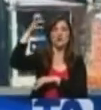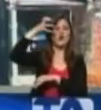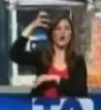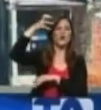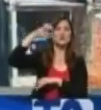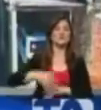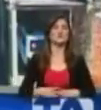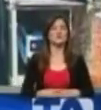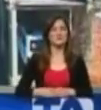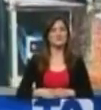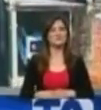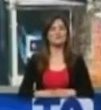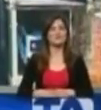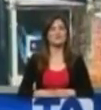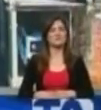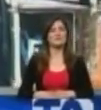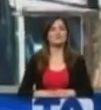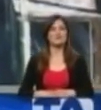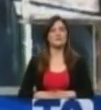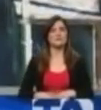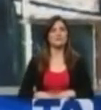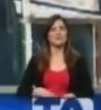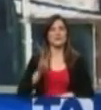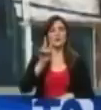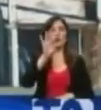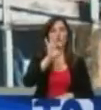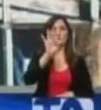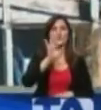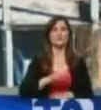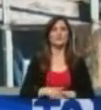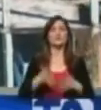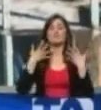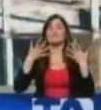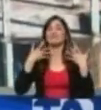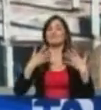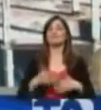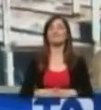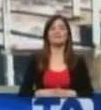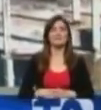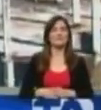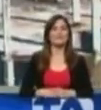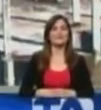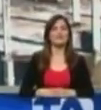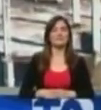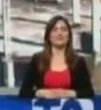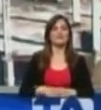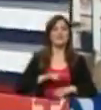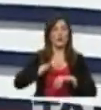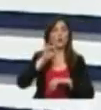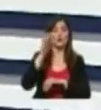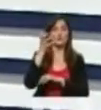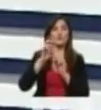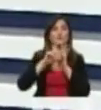está hoy Macará. Registran ellos 22 grados a esta hora. Bastante calorcito, ¿no? Así es, 8 con 15